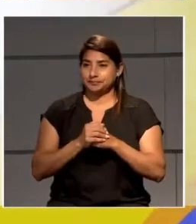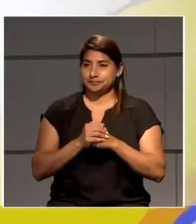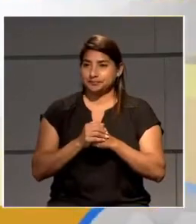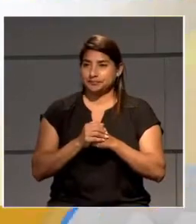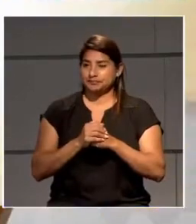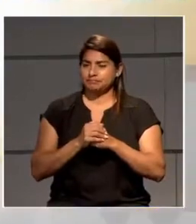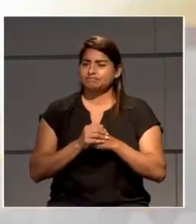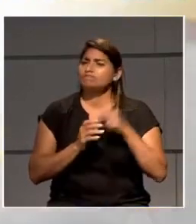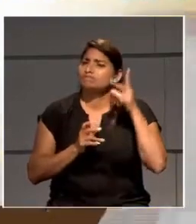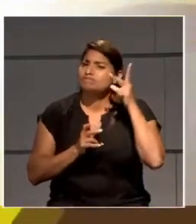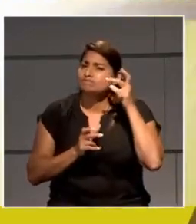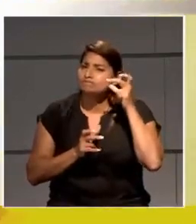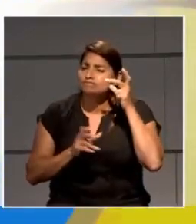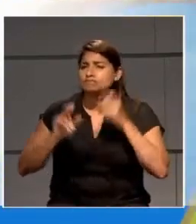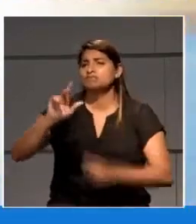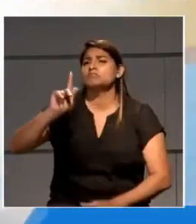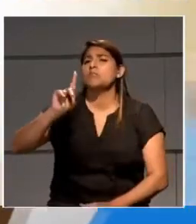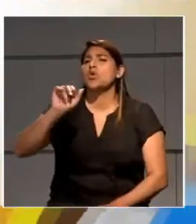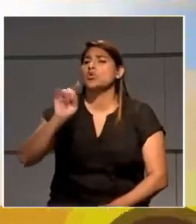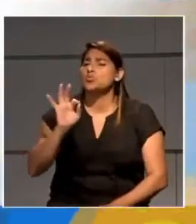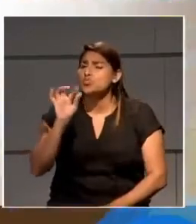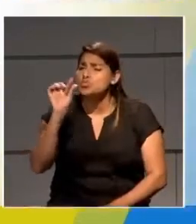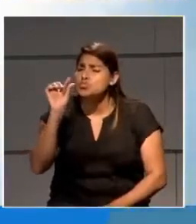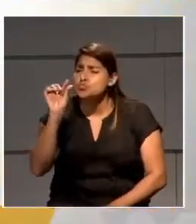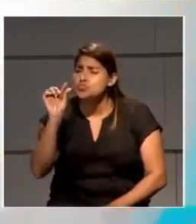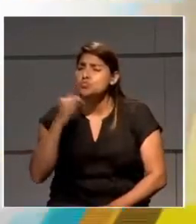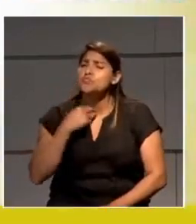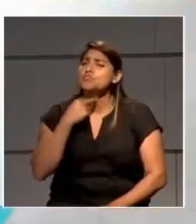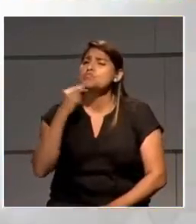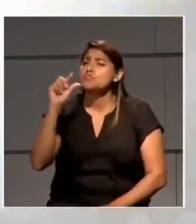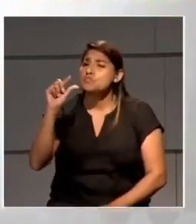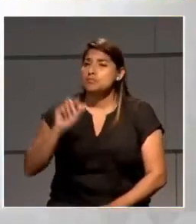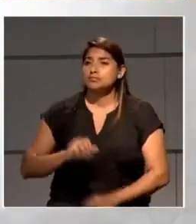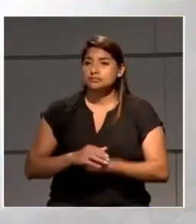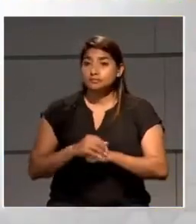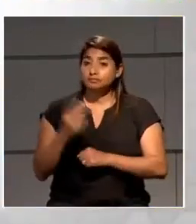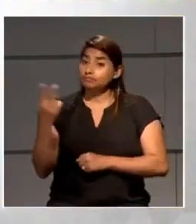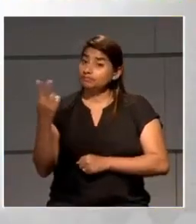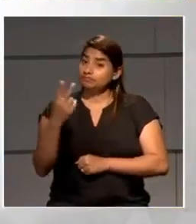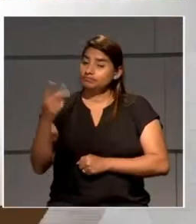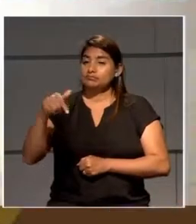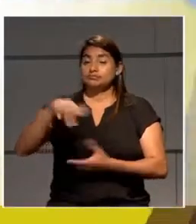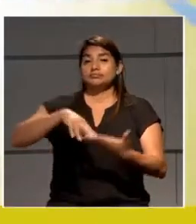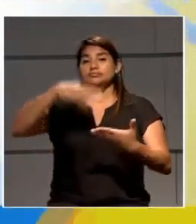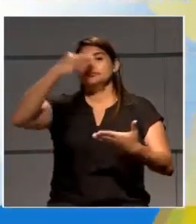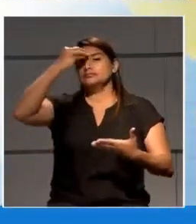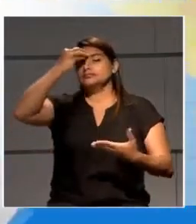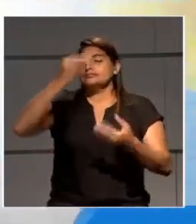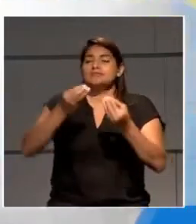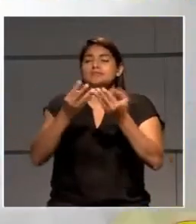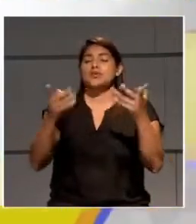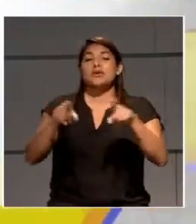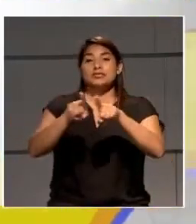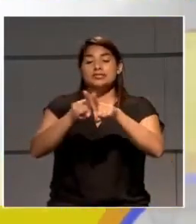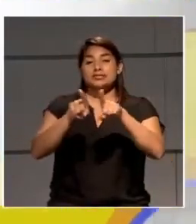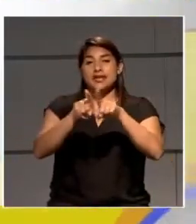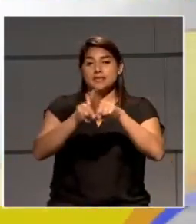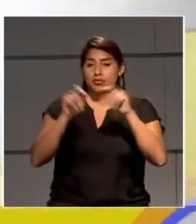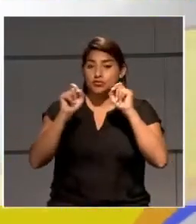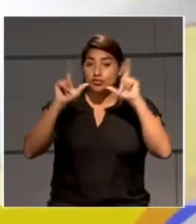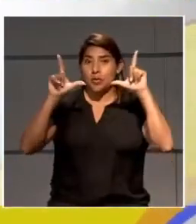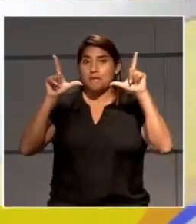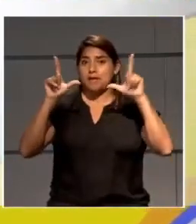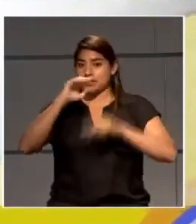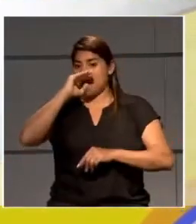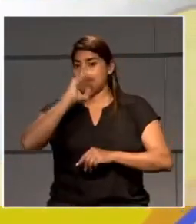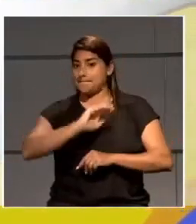Casi no le escucho a Pluk, le escucho muy bajito. Pluk y Nayuribe, bueno, hoy vamos a aprender muchísimo y también tenemos sorpresas para